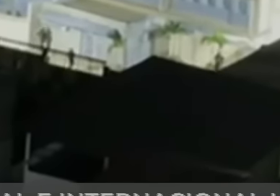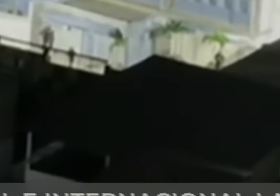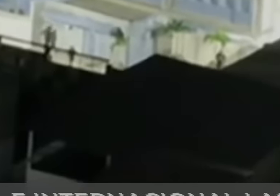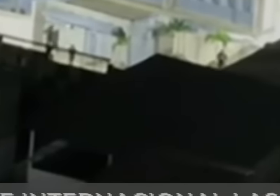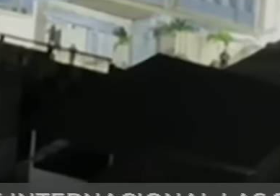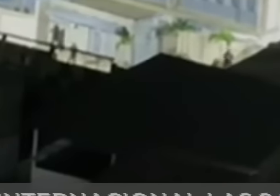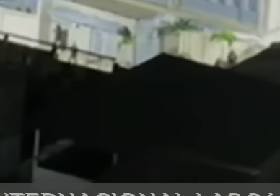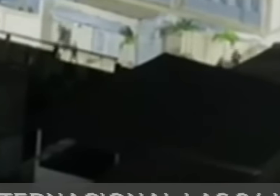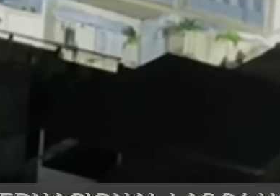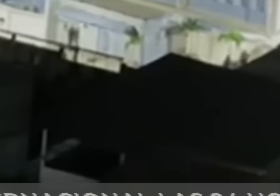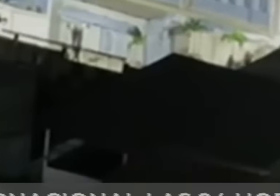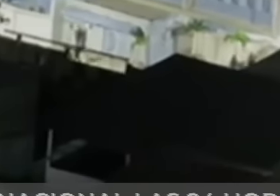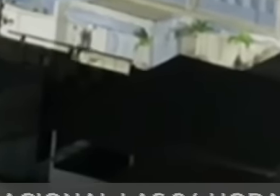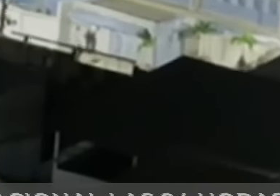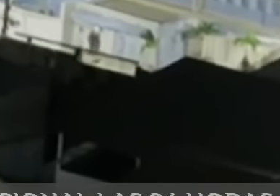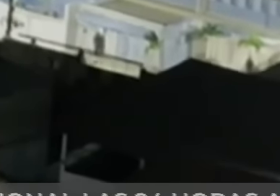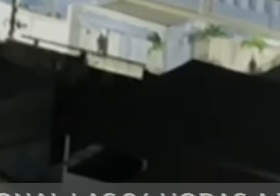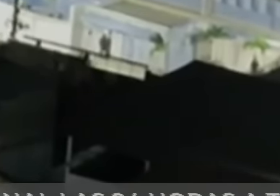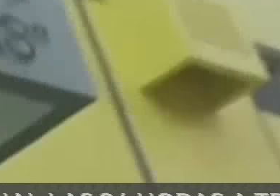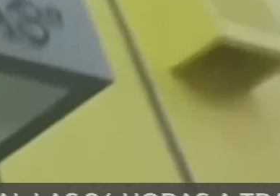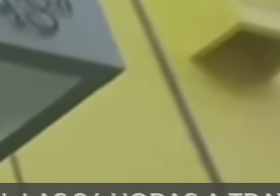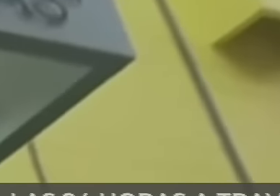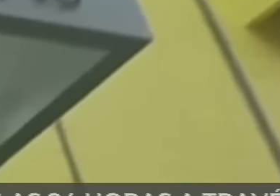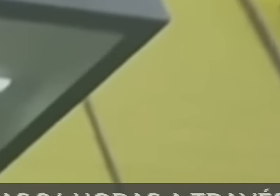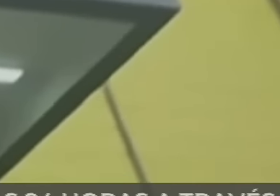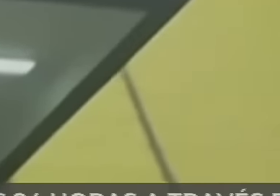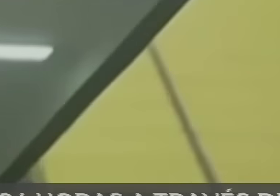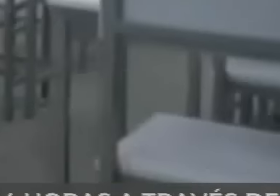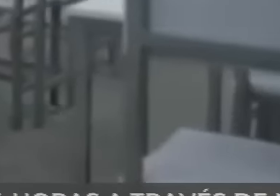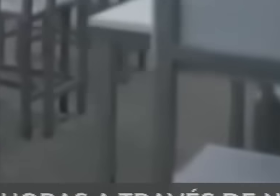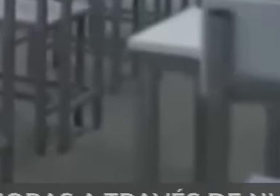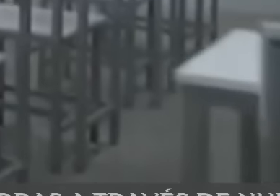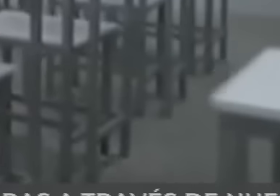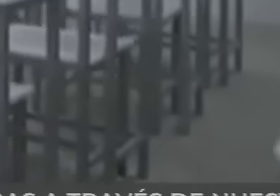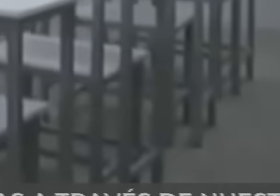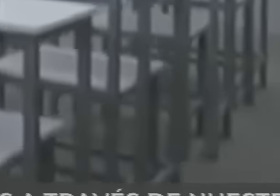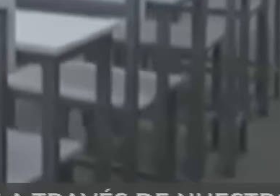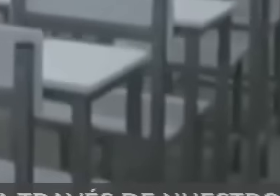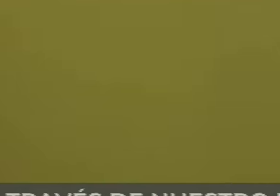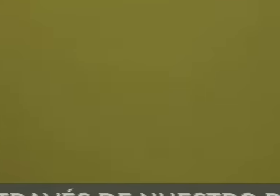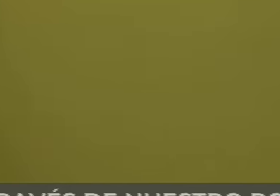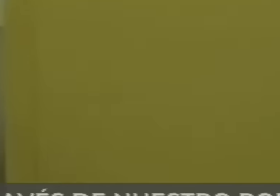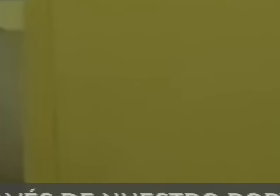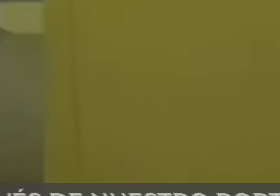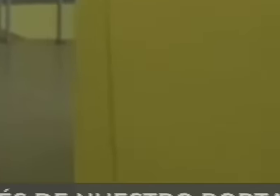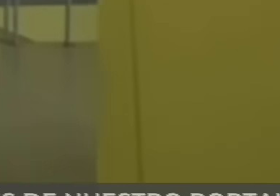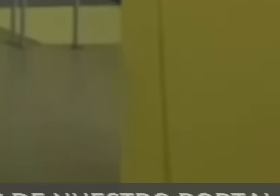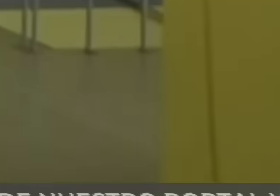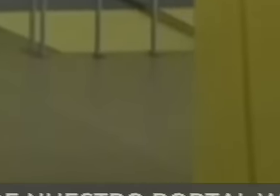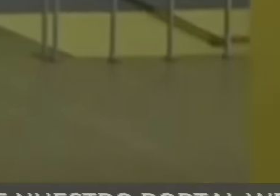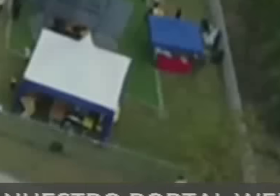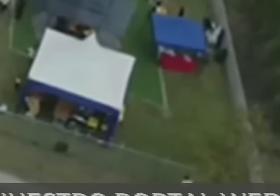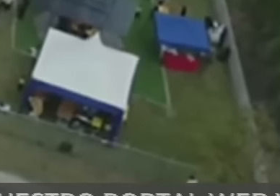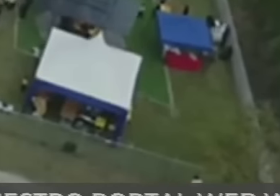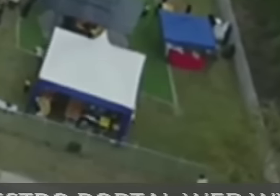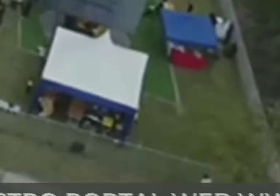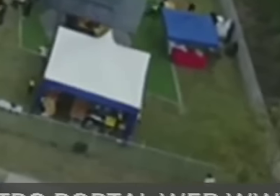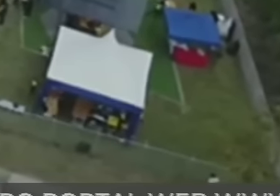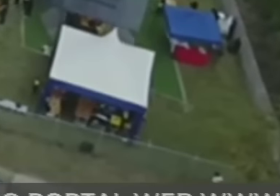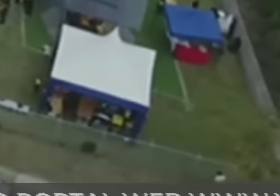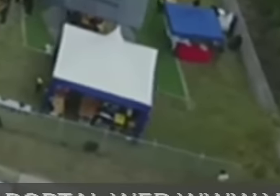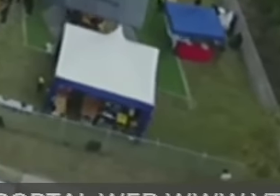arremetieron contra las escuelas y liceos. Las Glicomiles son más que un plan. No solo restauran infraestructuras, son el